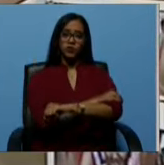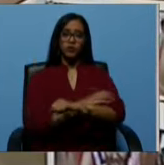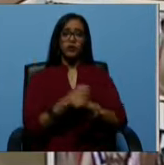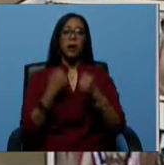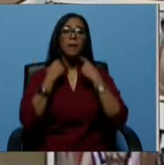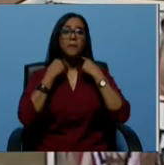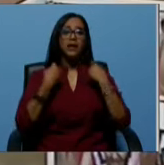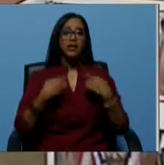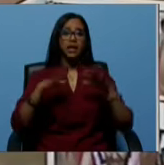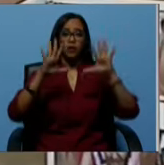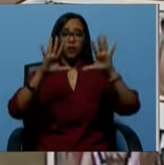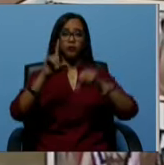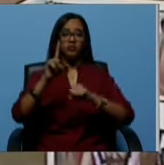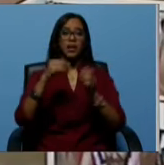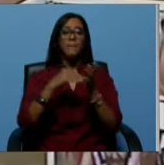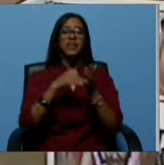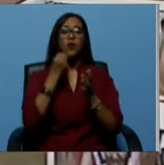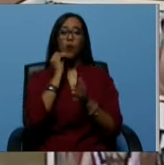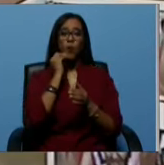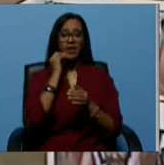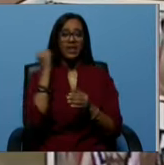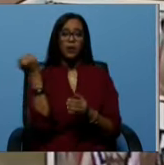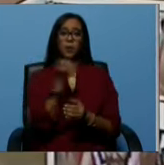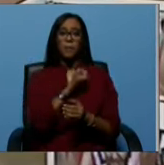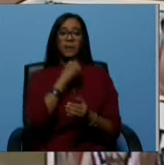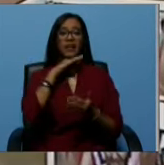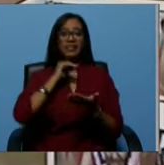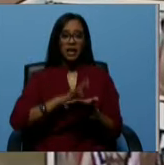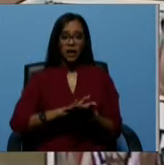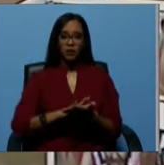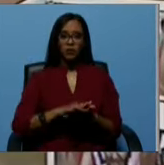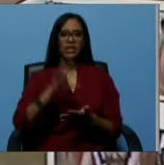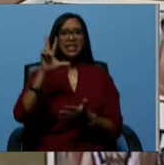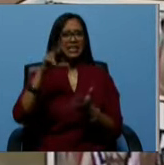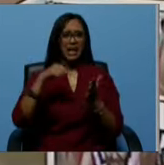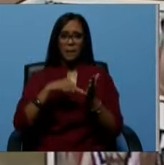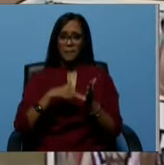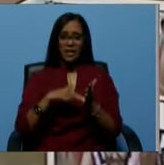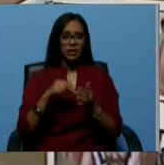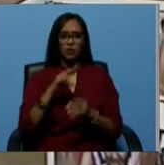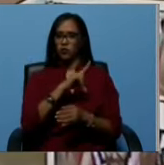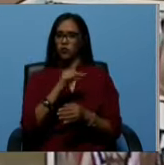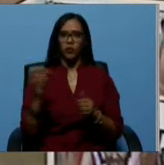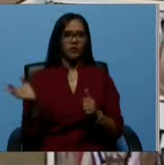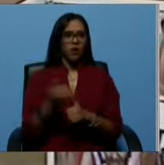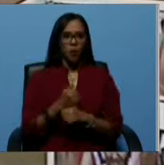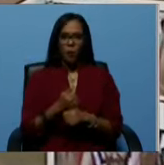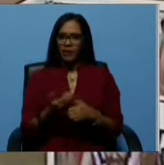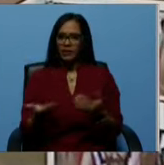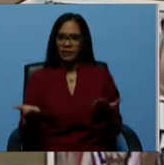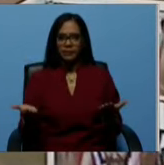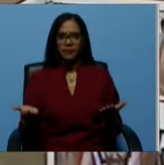11.000 jóvenes, los asesinaron, 3.000 de ellos todavía no aparecen. ¿Eso qué es, pues?